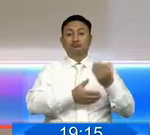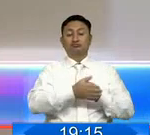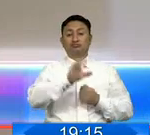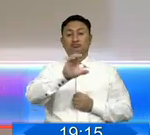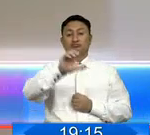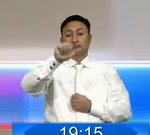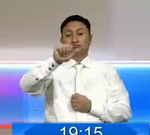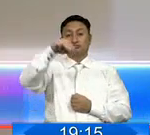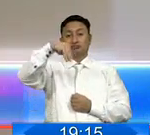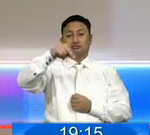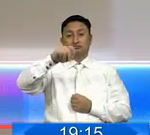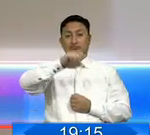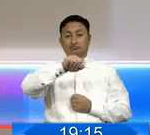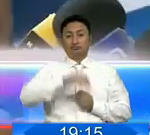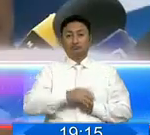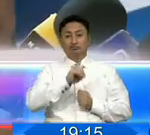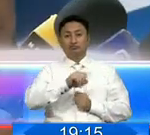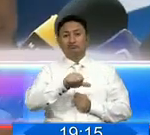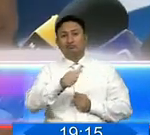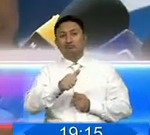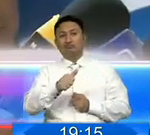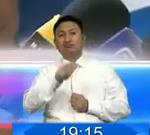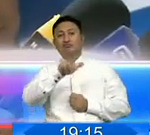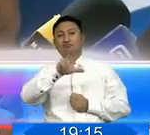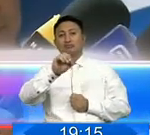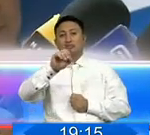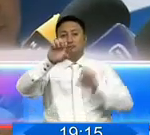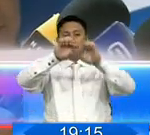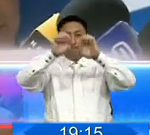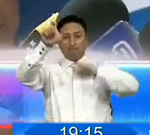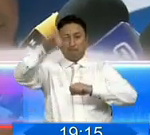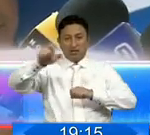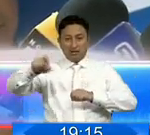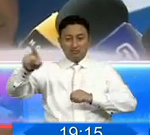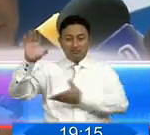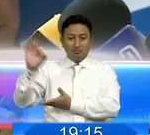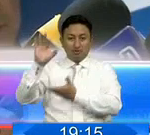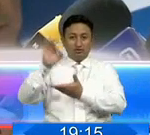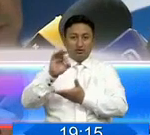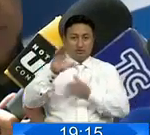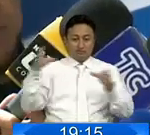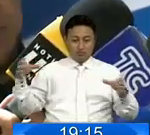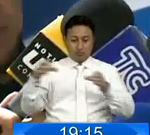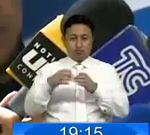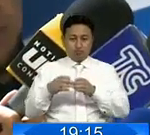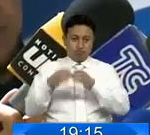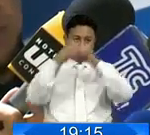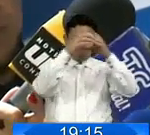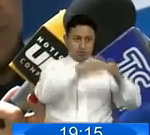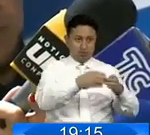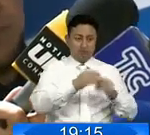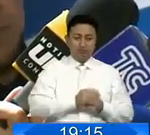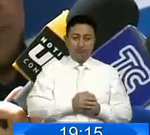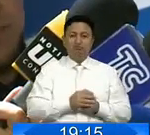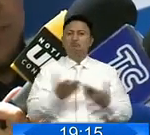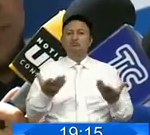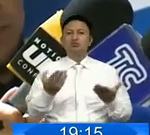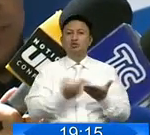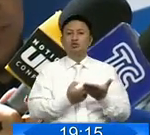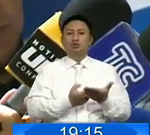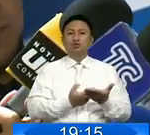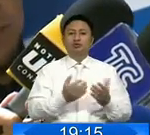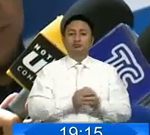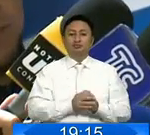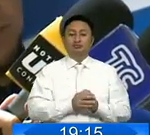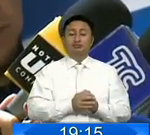Pablo Campana, a quien le acompañan una 30 de empresarios y representantes de otras carteras de Estado. Las reuniones se